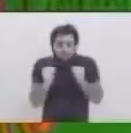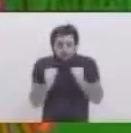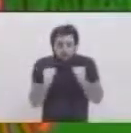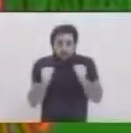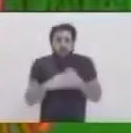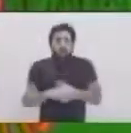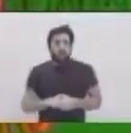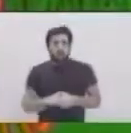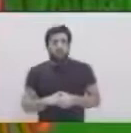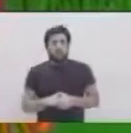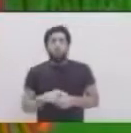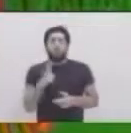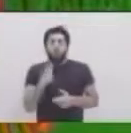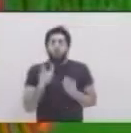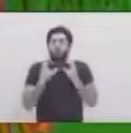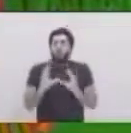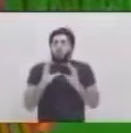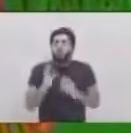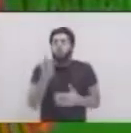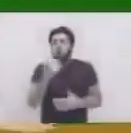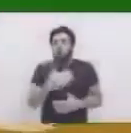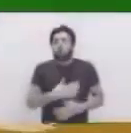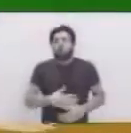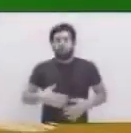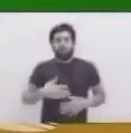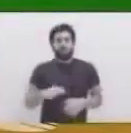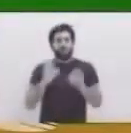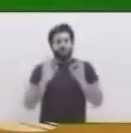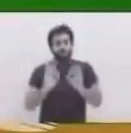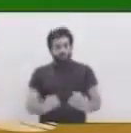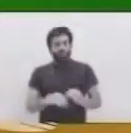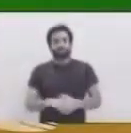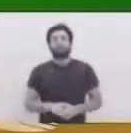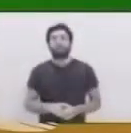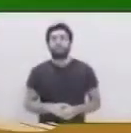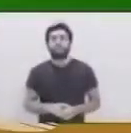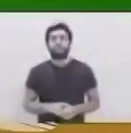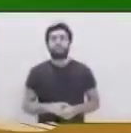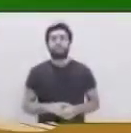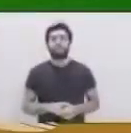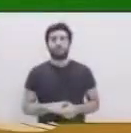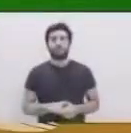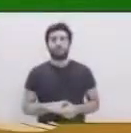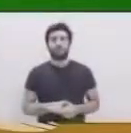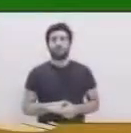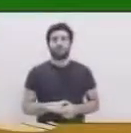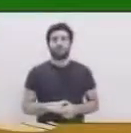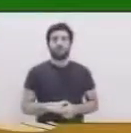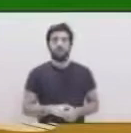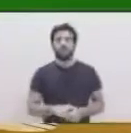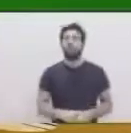holgazanería, le respondía la hormiga mientras transportaba el grano a tarear.